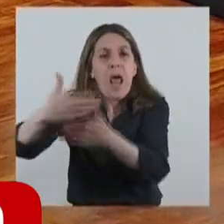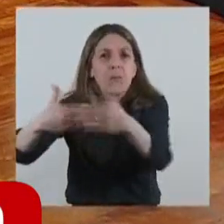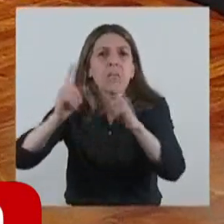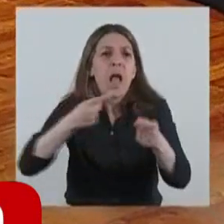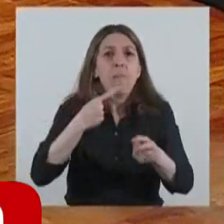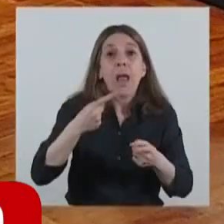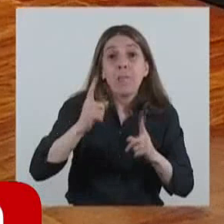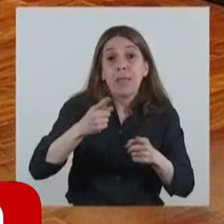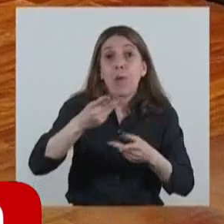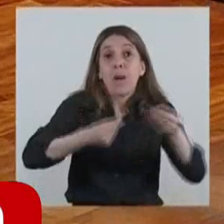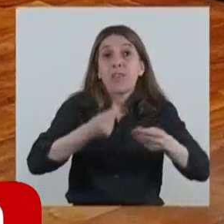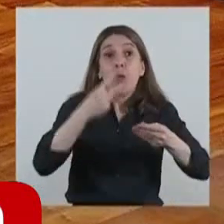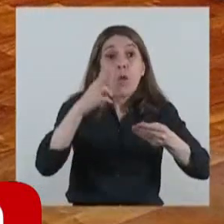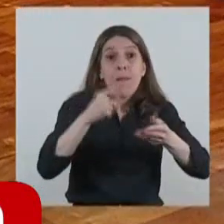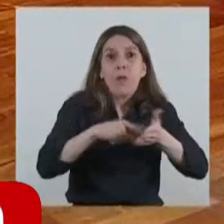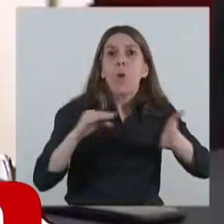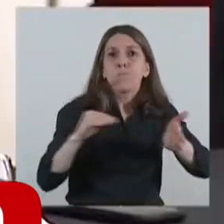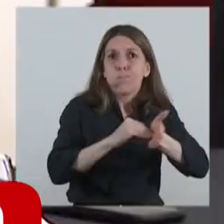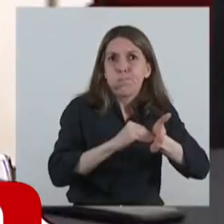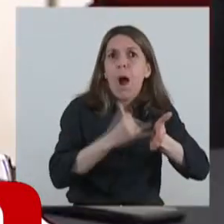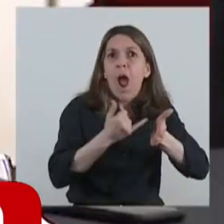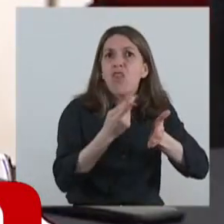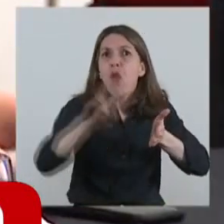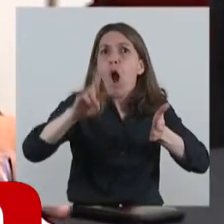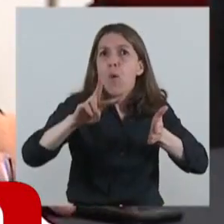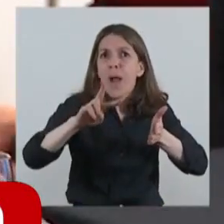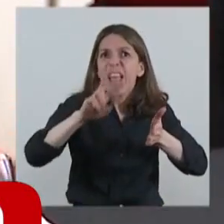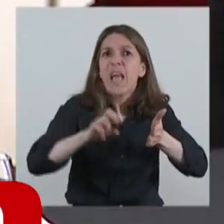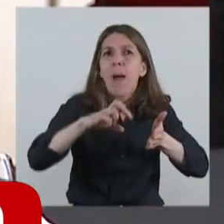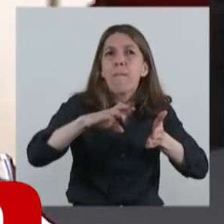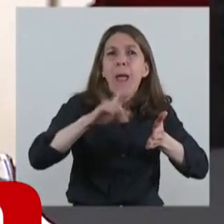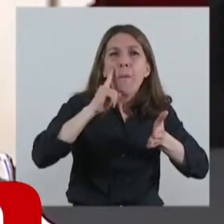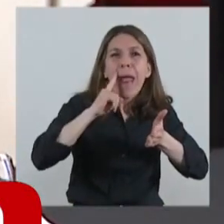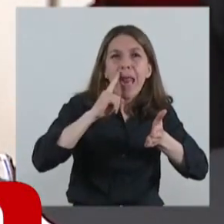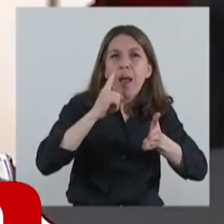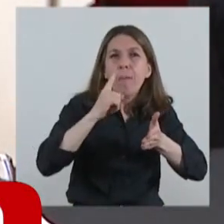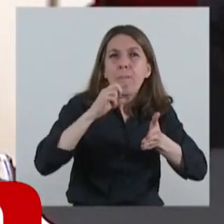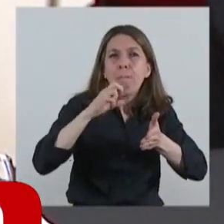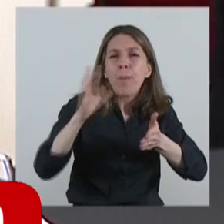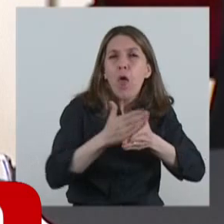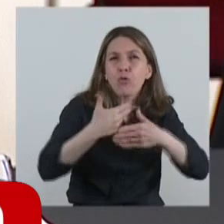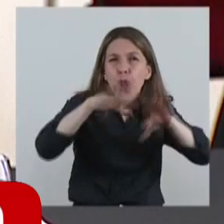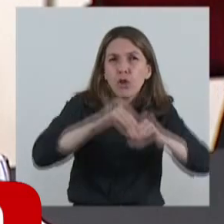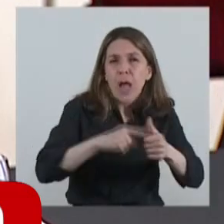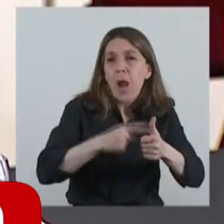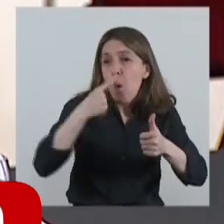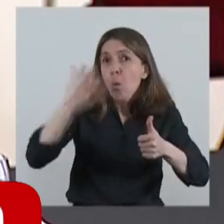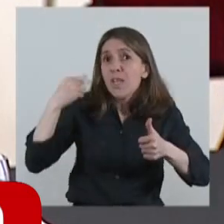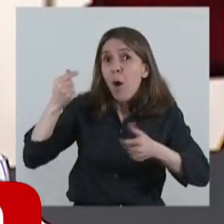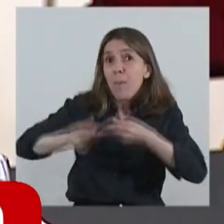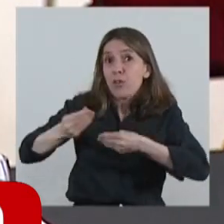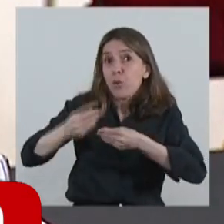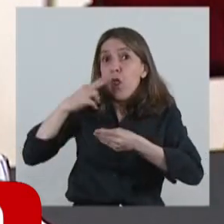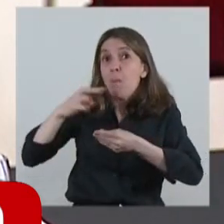presupuesto 2021, en donde se ha duplicado justamente en términos de PBI la inversión con respecto al último presupuesto conocido, que fue